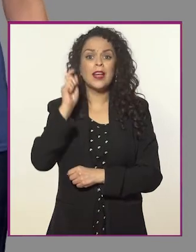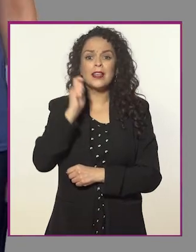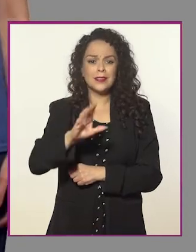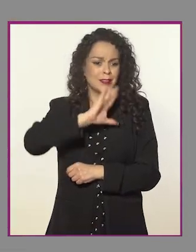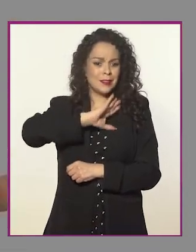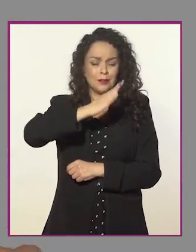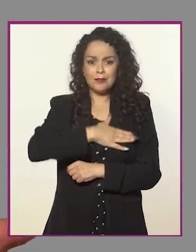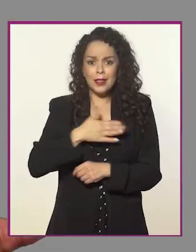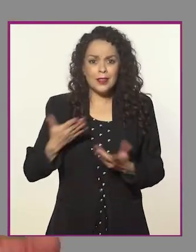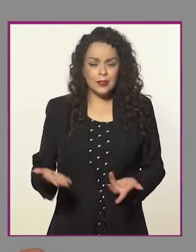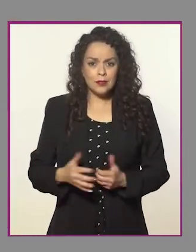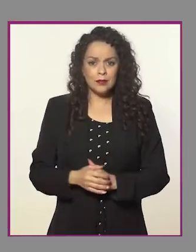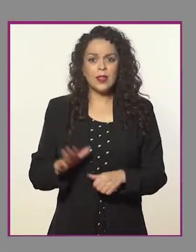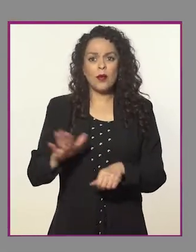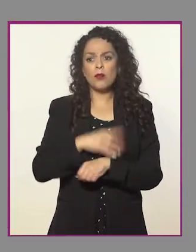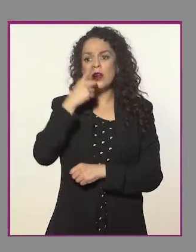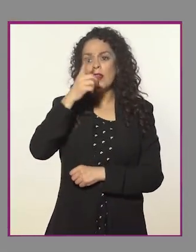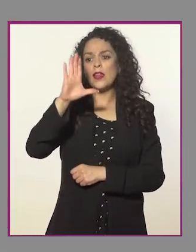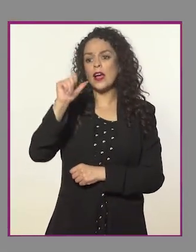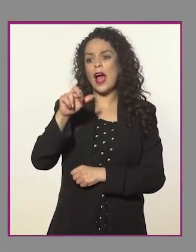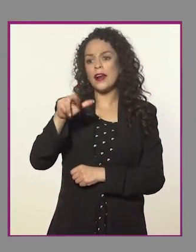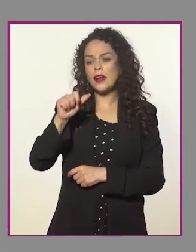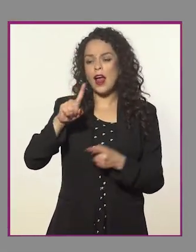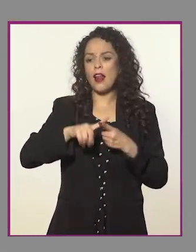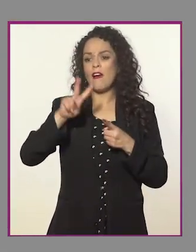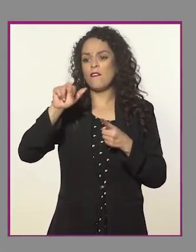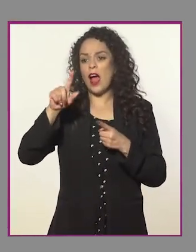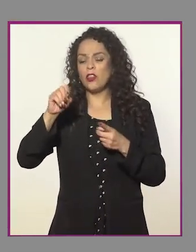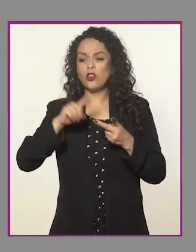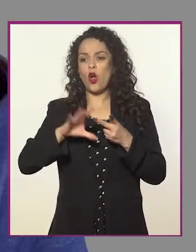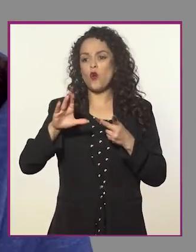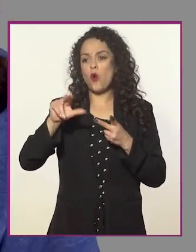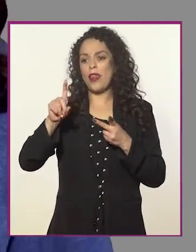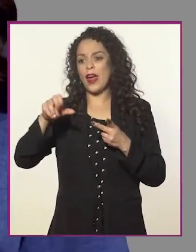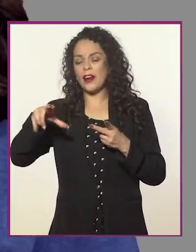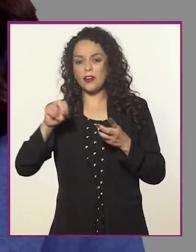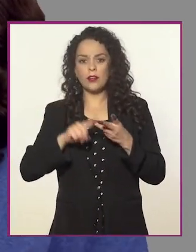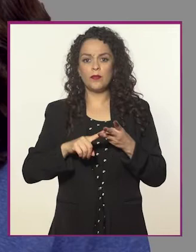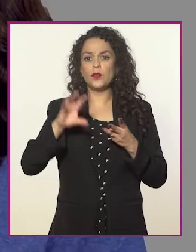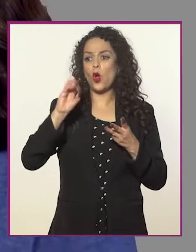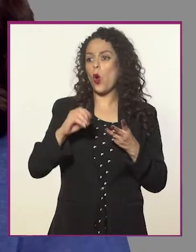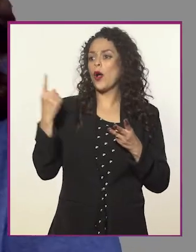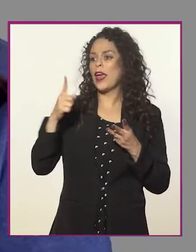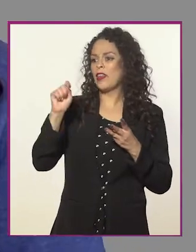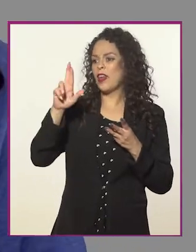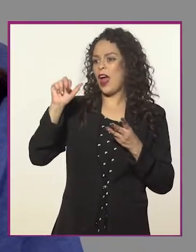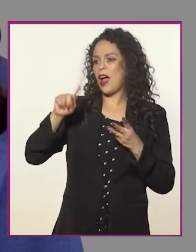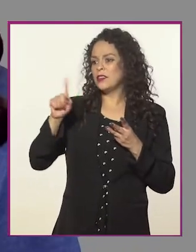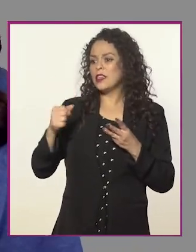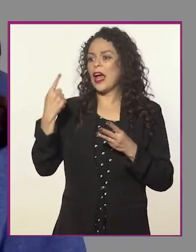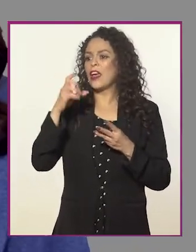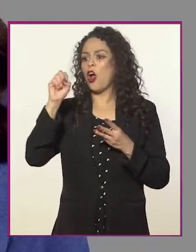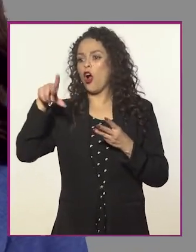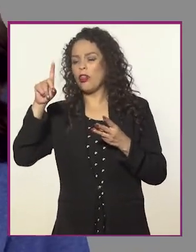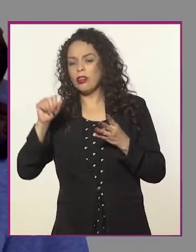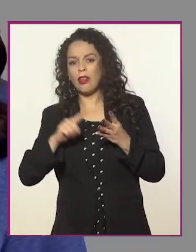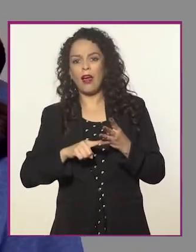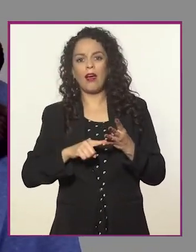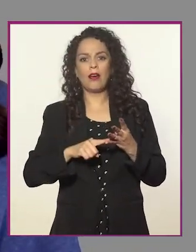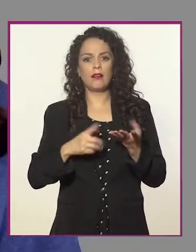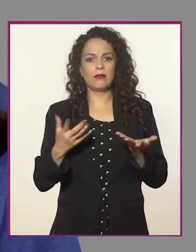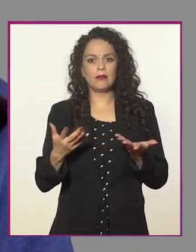español. ¿Por qué decir carnal, vato o cuaderno? Oh, ¿qué tranza? ¿Qué onda? ¿O qué milanesas que te